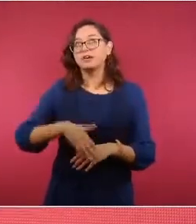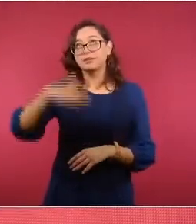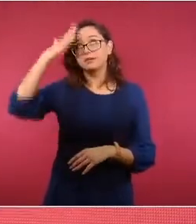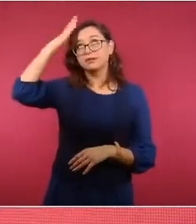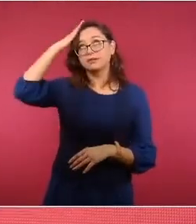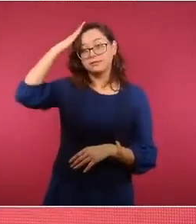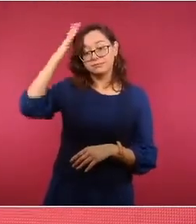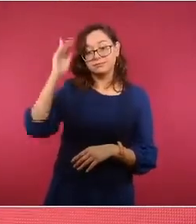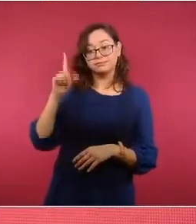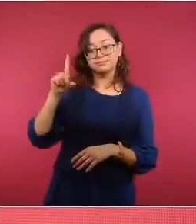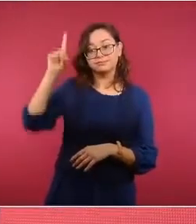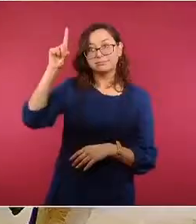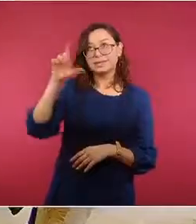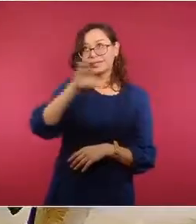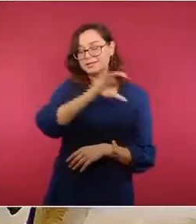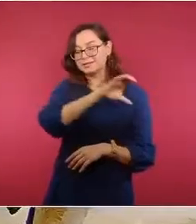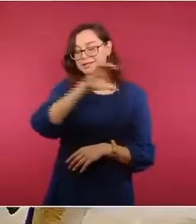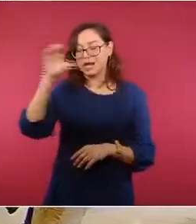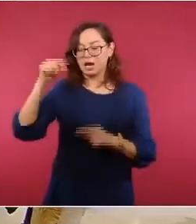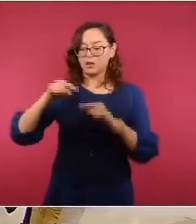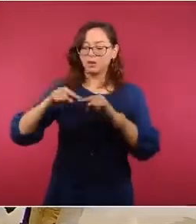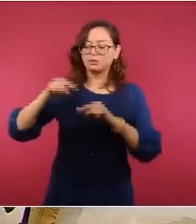pero sí es